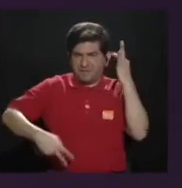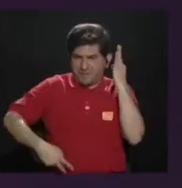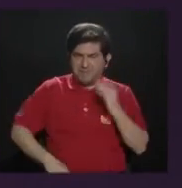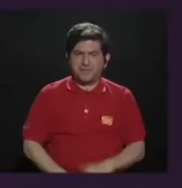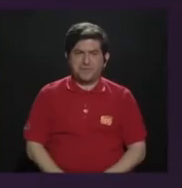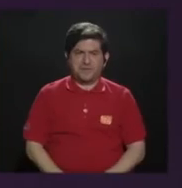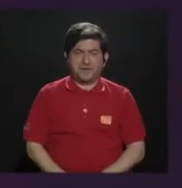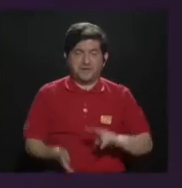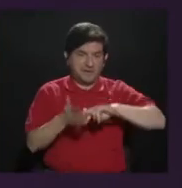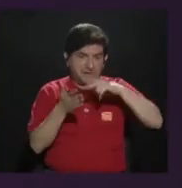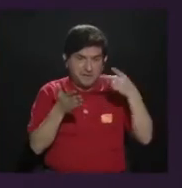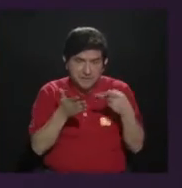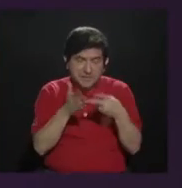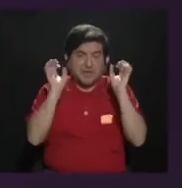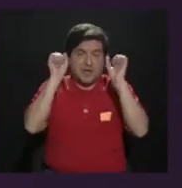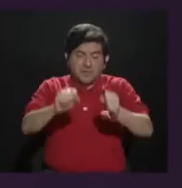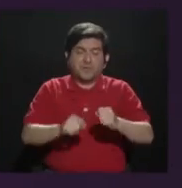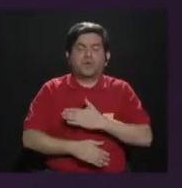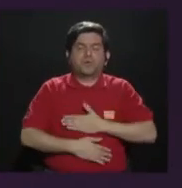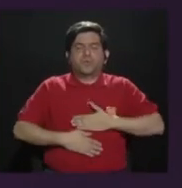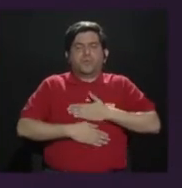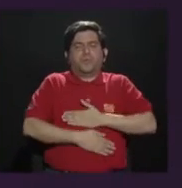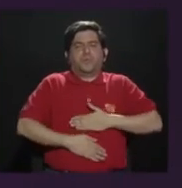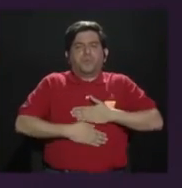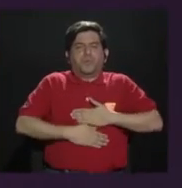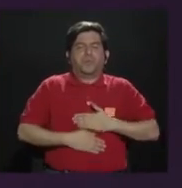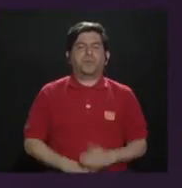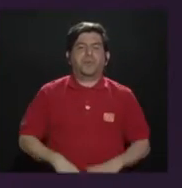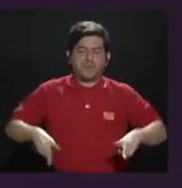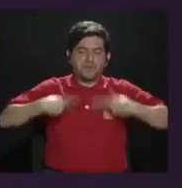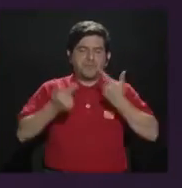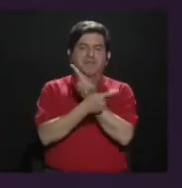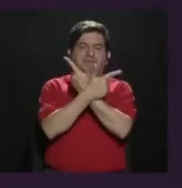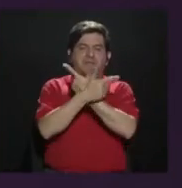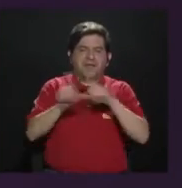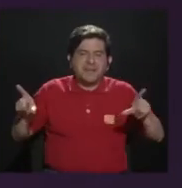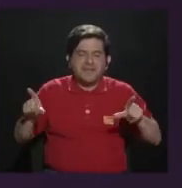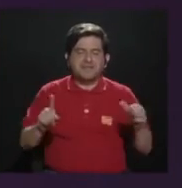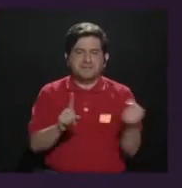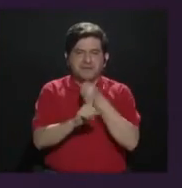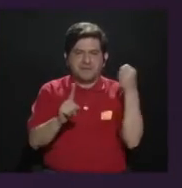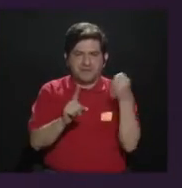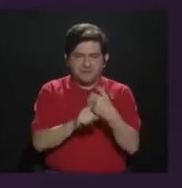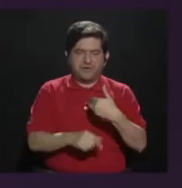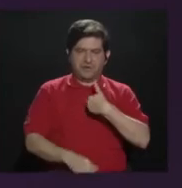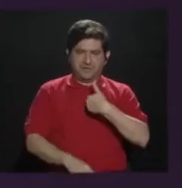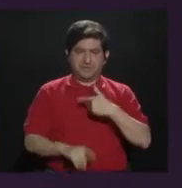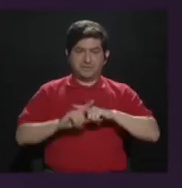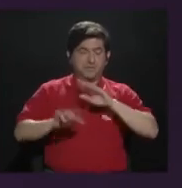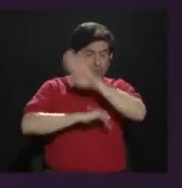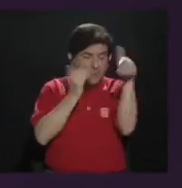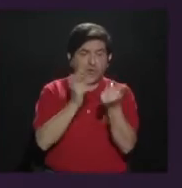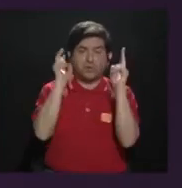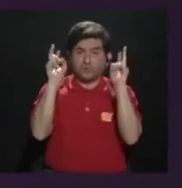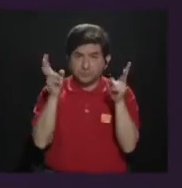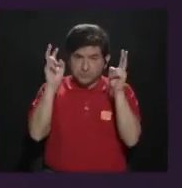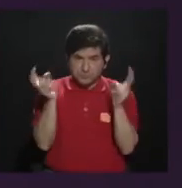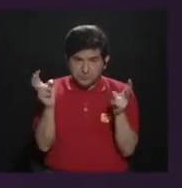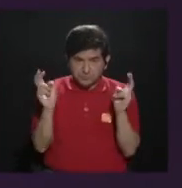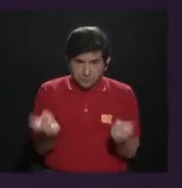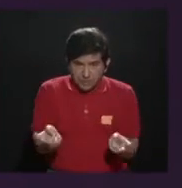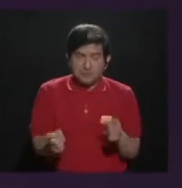en un sentido de que podamos gozar del derecho a vivir una vida libre de violencia. Claro. Digo, pero todos estos temas, por supuesto,